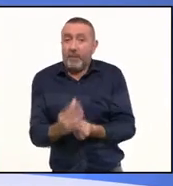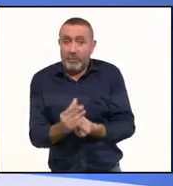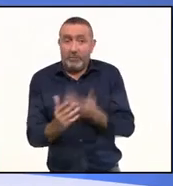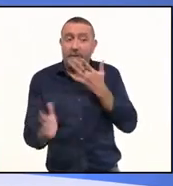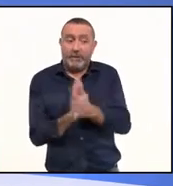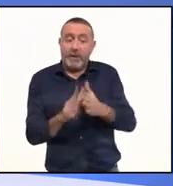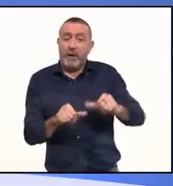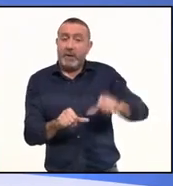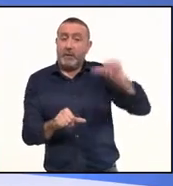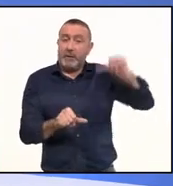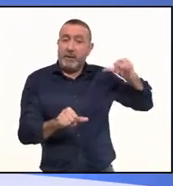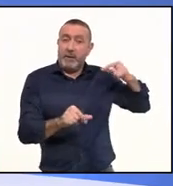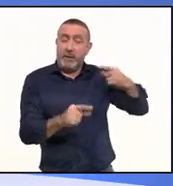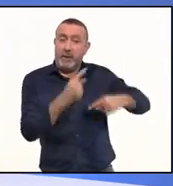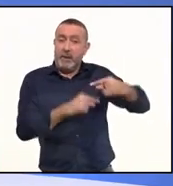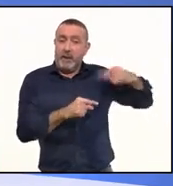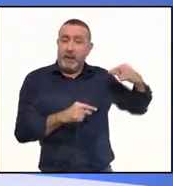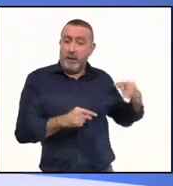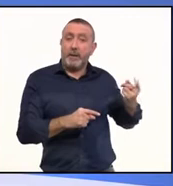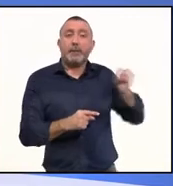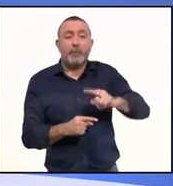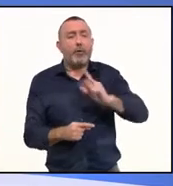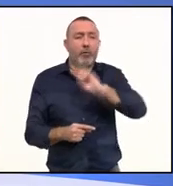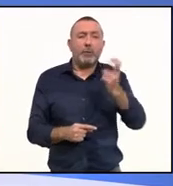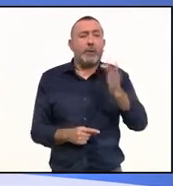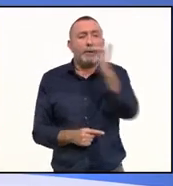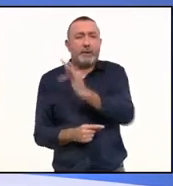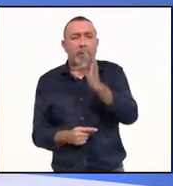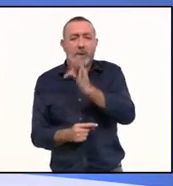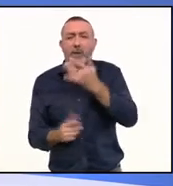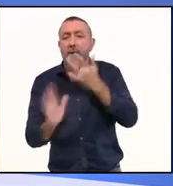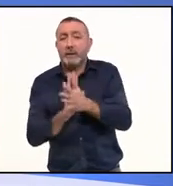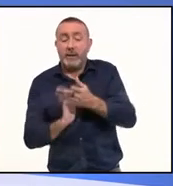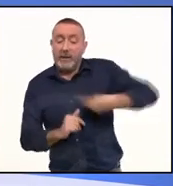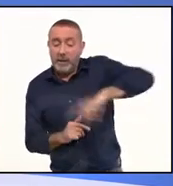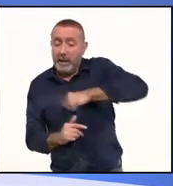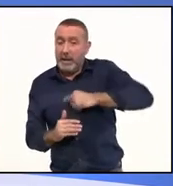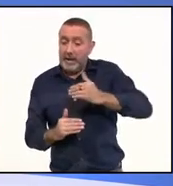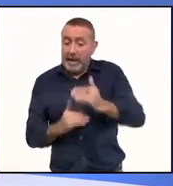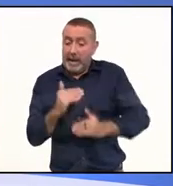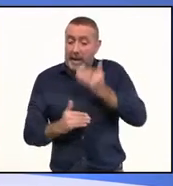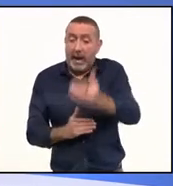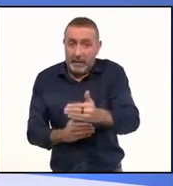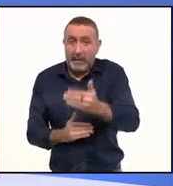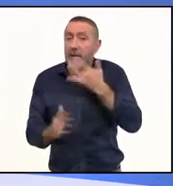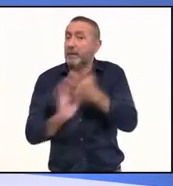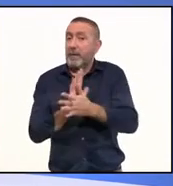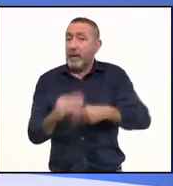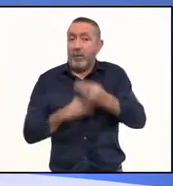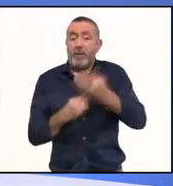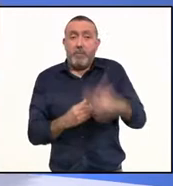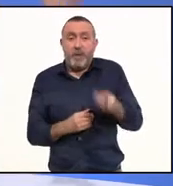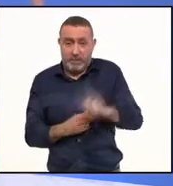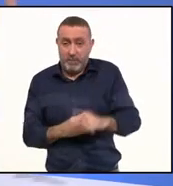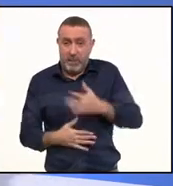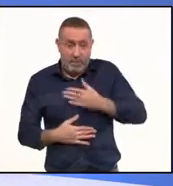atrás aunque también está la teoría que defendemos mucho de que tampoco lo estamos haciendo bien los que van por delante ni